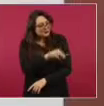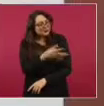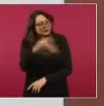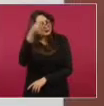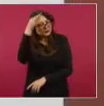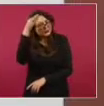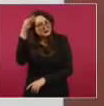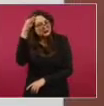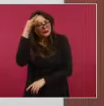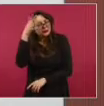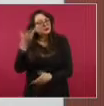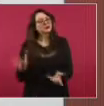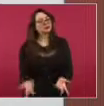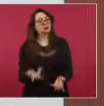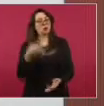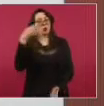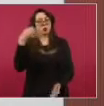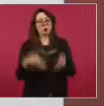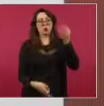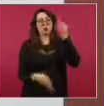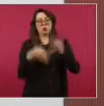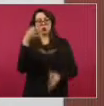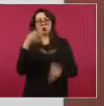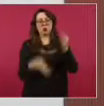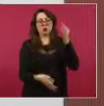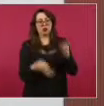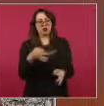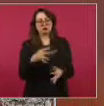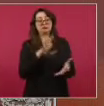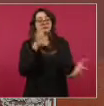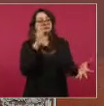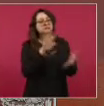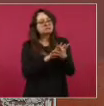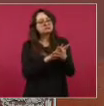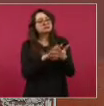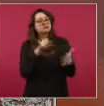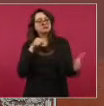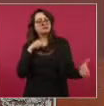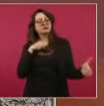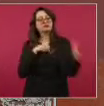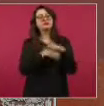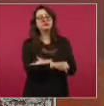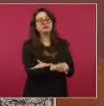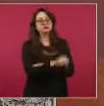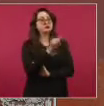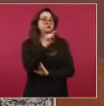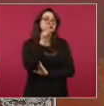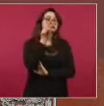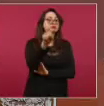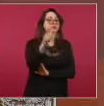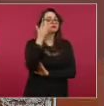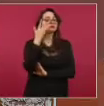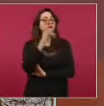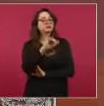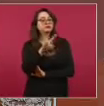de la ley y después les mandaremos a San Juan de Ulúa a extinguir